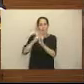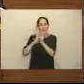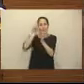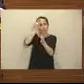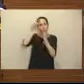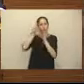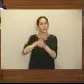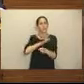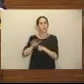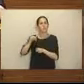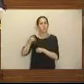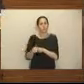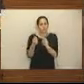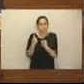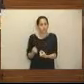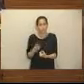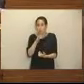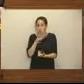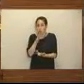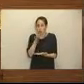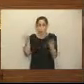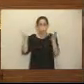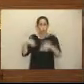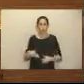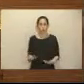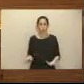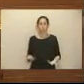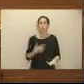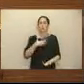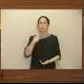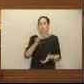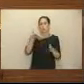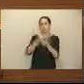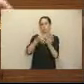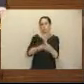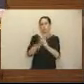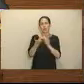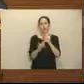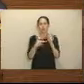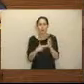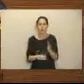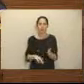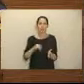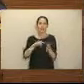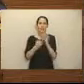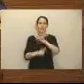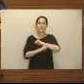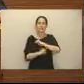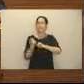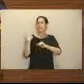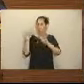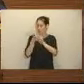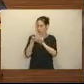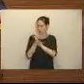en este ámbito, porque tampoco existe. Podríamos seguir desgranando los planes y estrategias que usted citó ayer. La estrategia